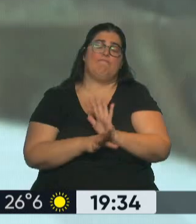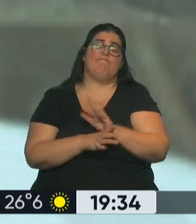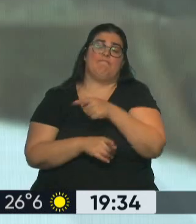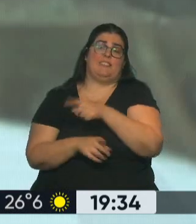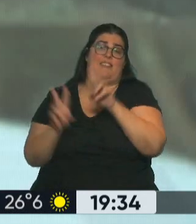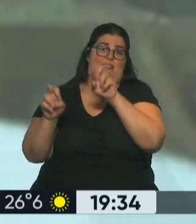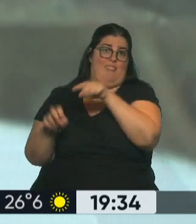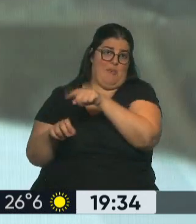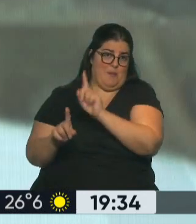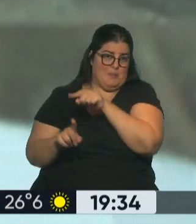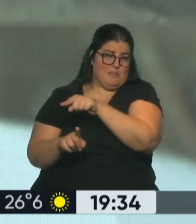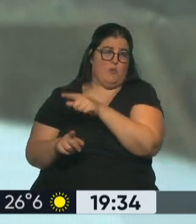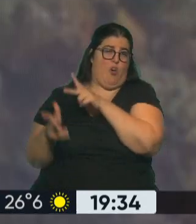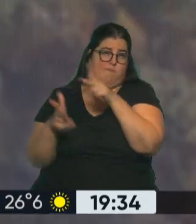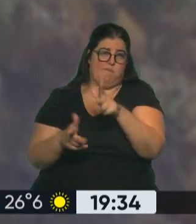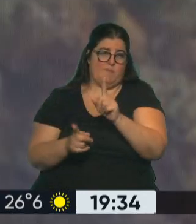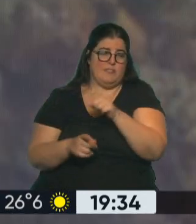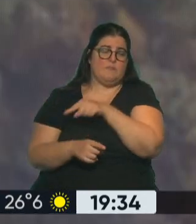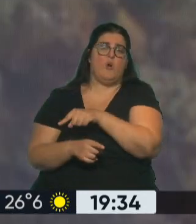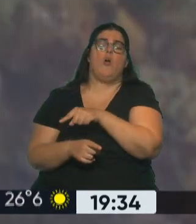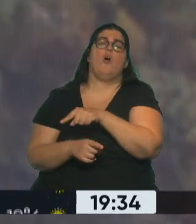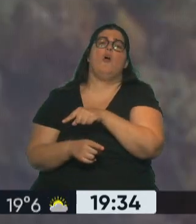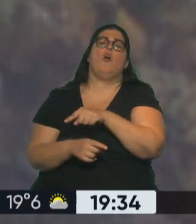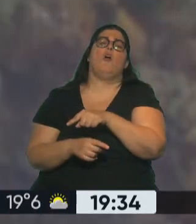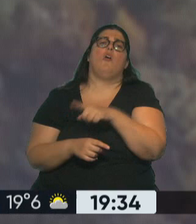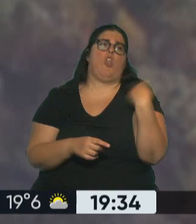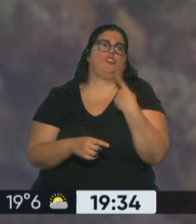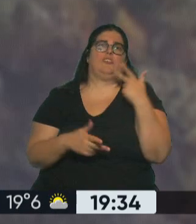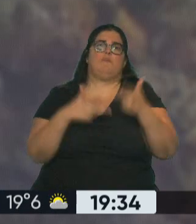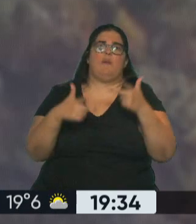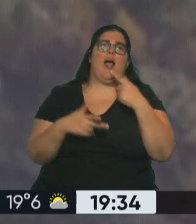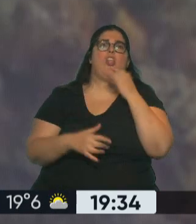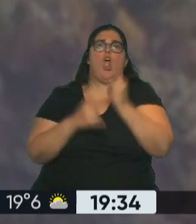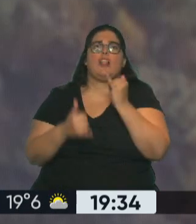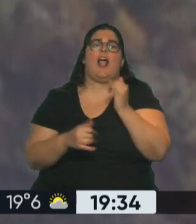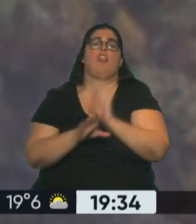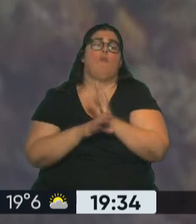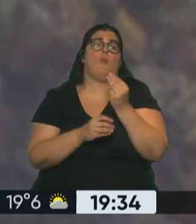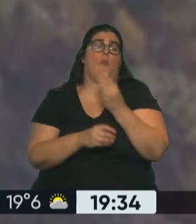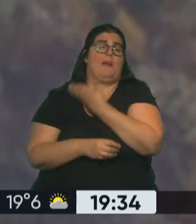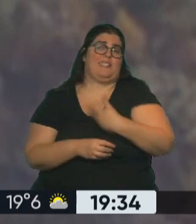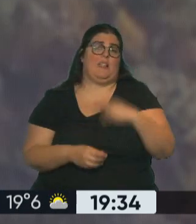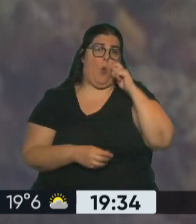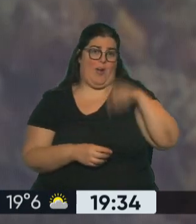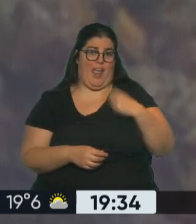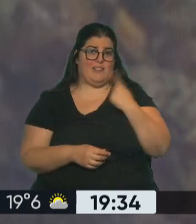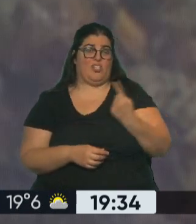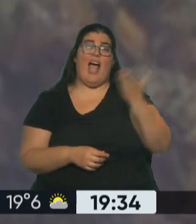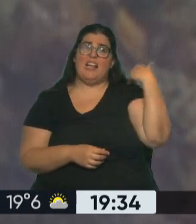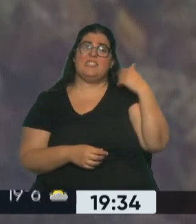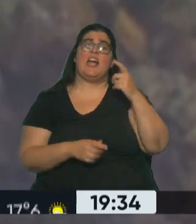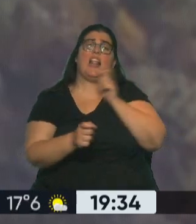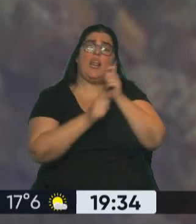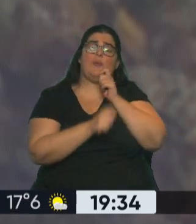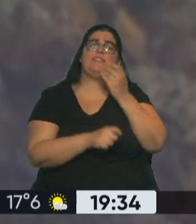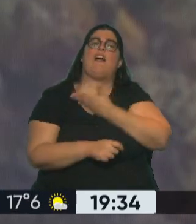tema que también el otro tema que vos mencionabas, porque estamos contando que Volodymyr Zelensky anoche habló con Fox News y